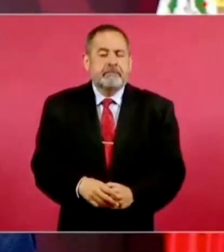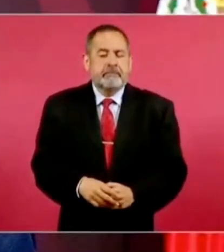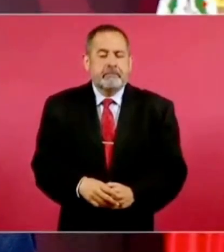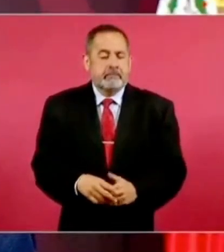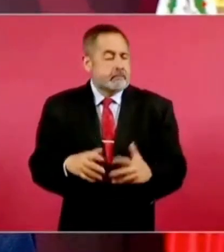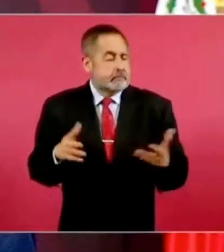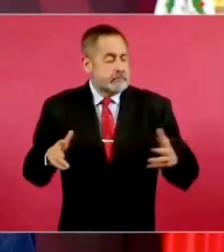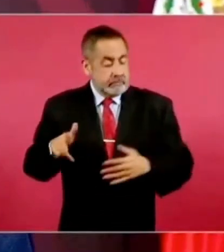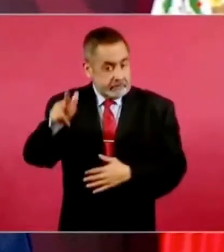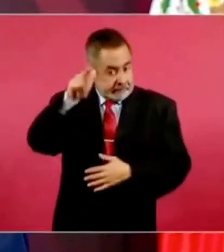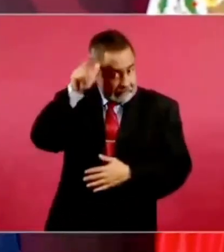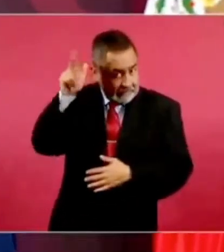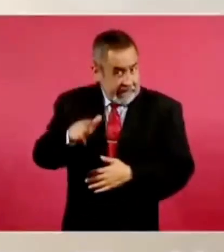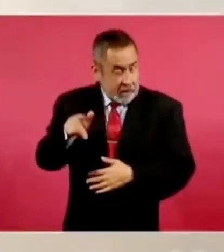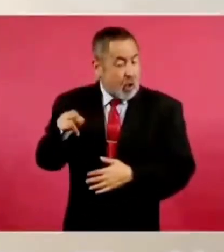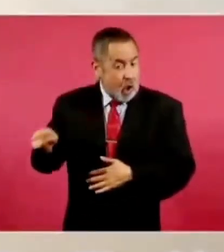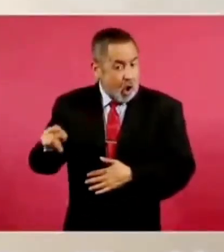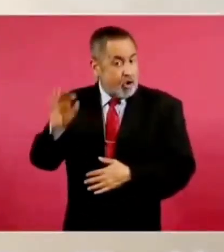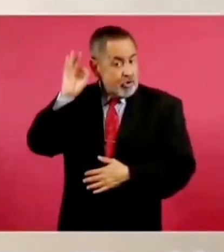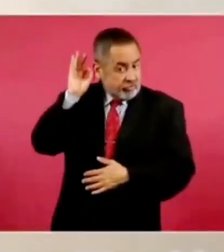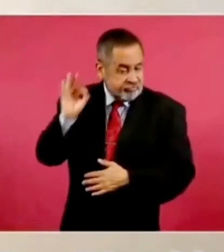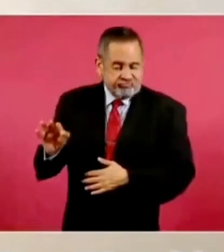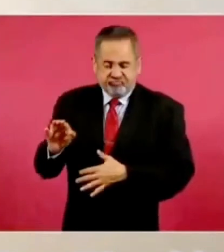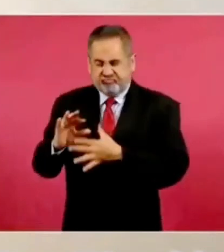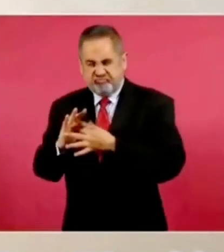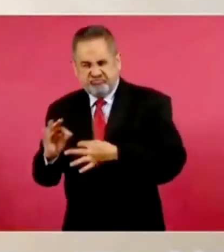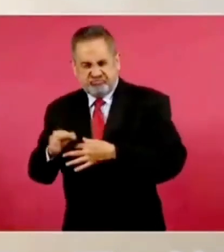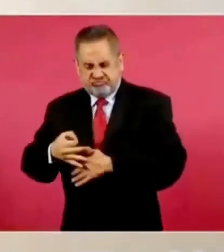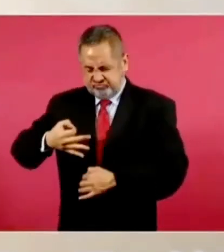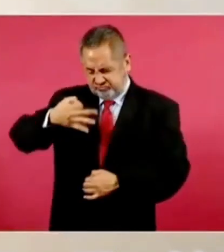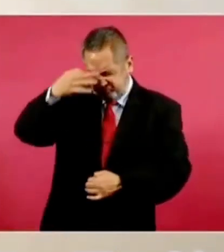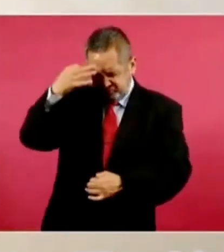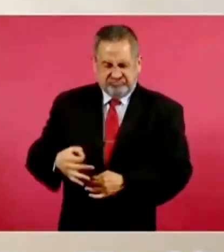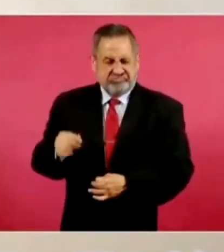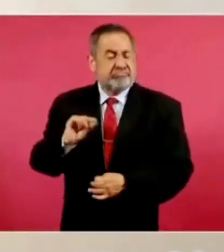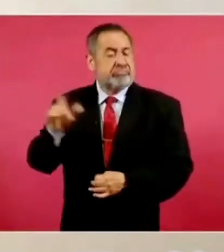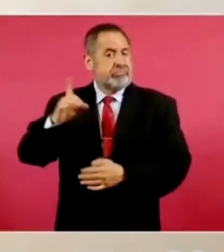si Hidalgo no hubiera sido auténtico, como lo era,